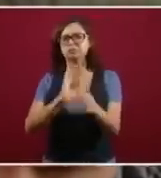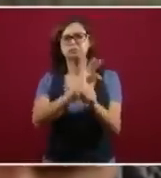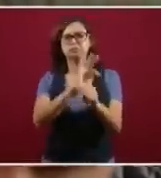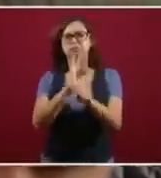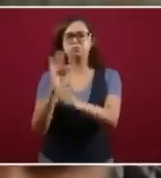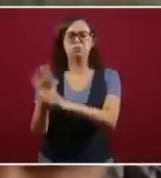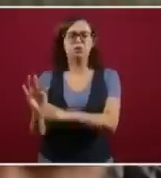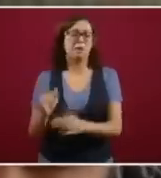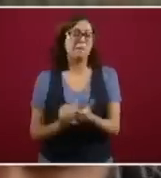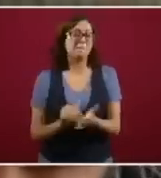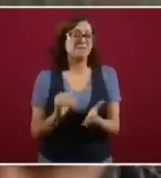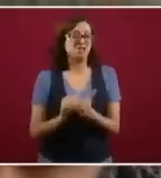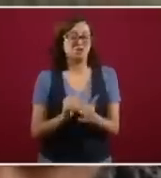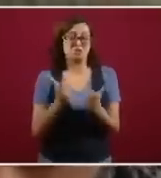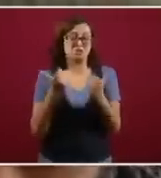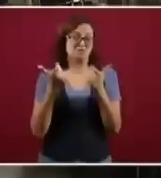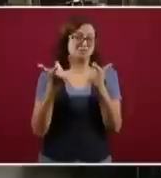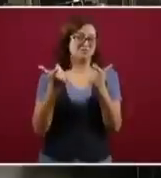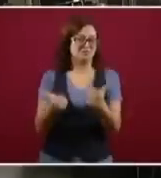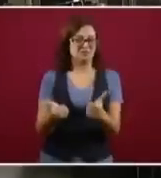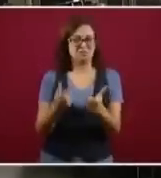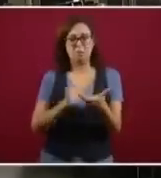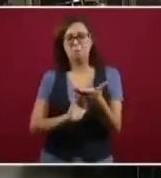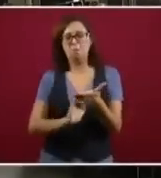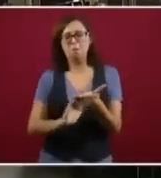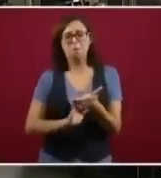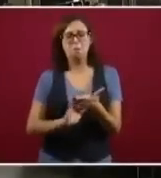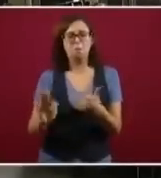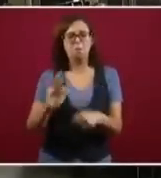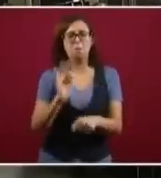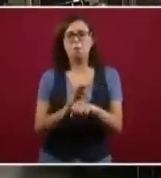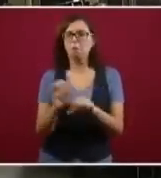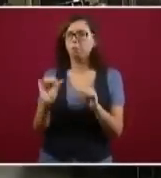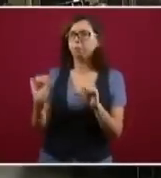sumas millonarias de dinero? Gracias. Pues